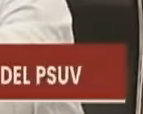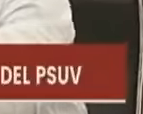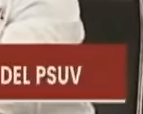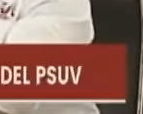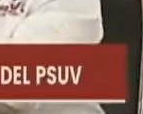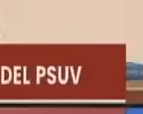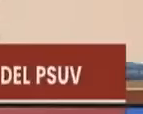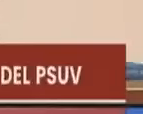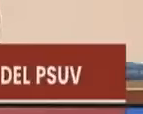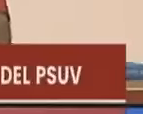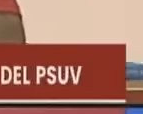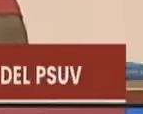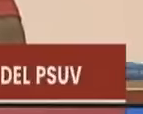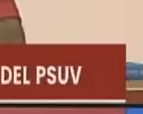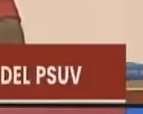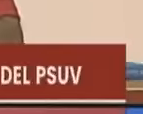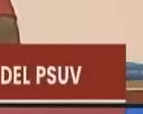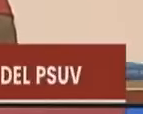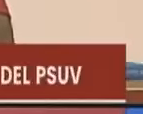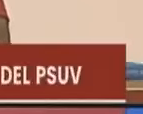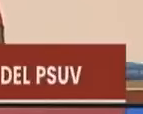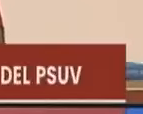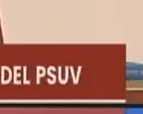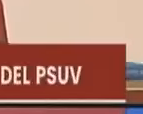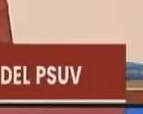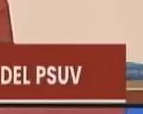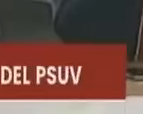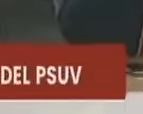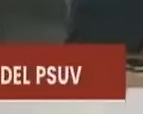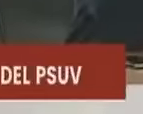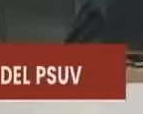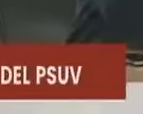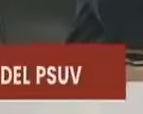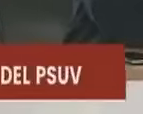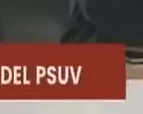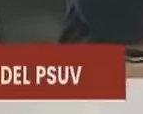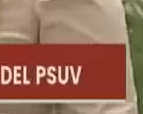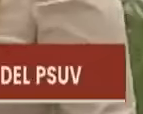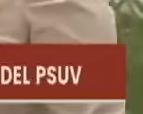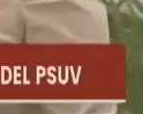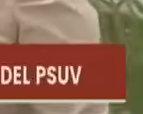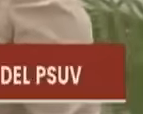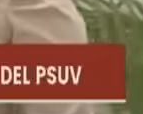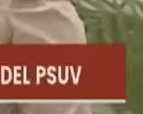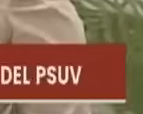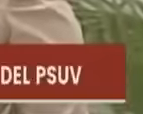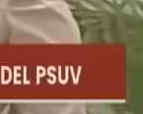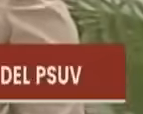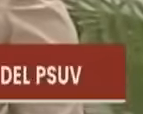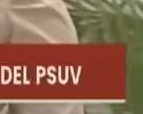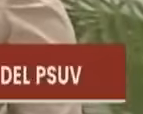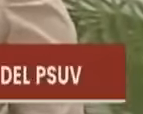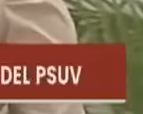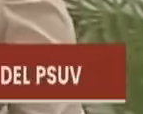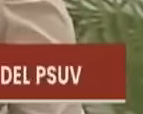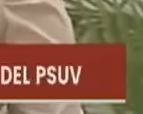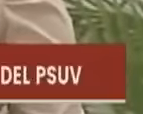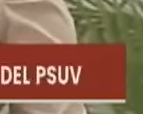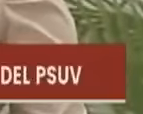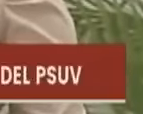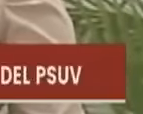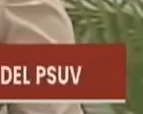Las cámaras enfocan a Freddy, no hagan eso, por favor. Una pregunta, por favor. Saludos, buenas